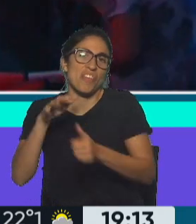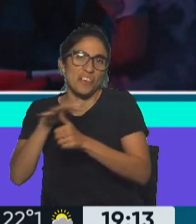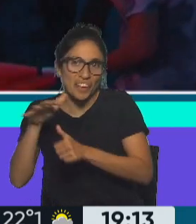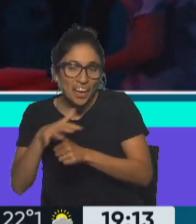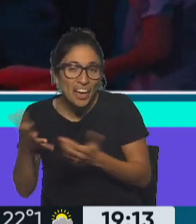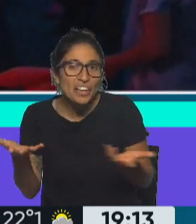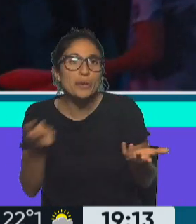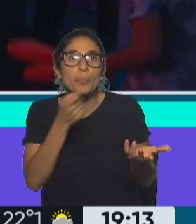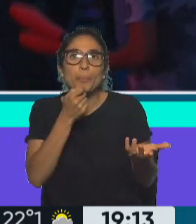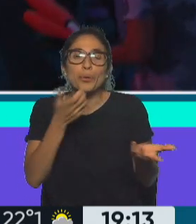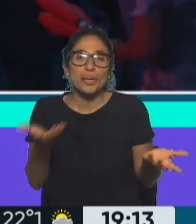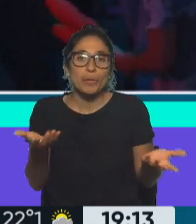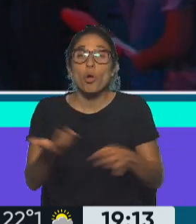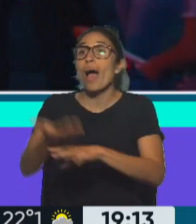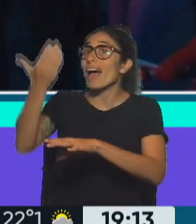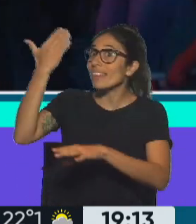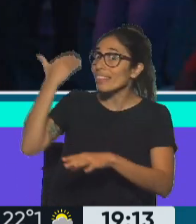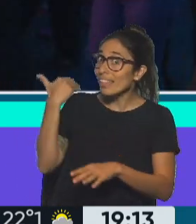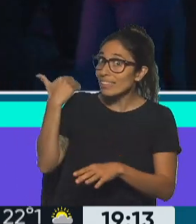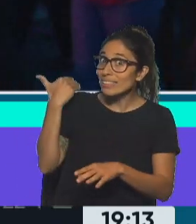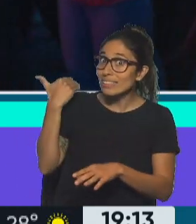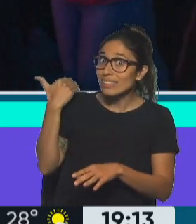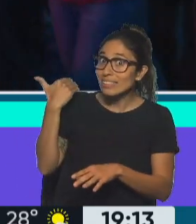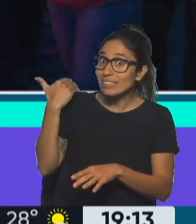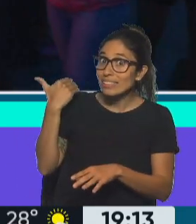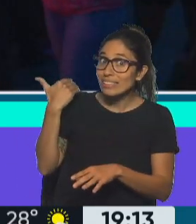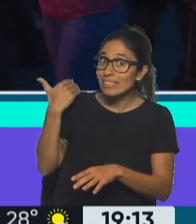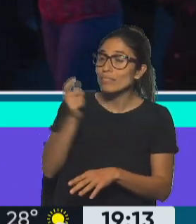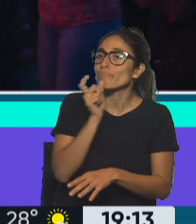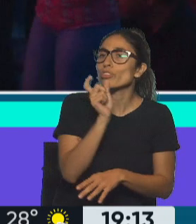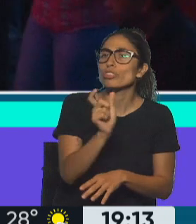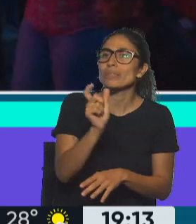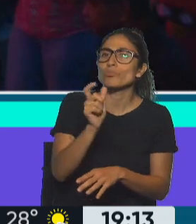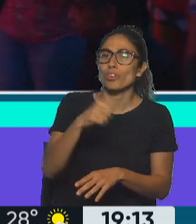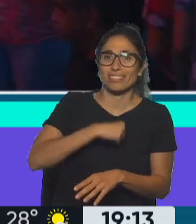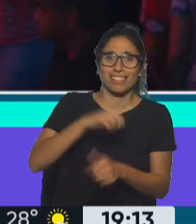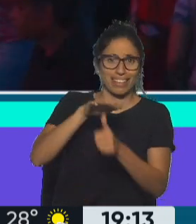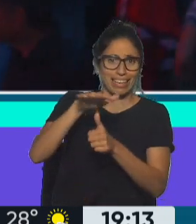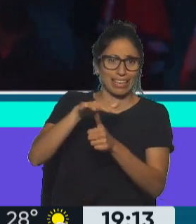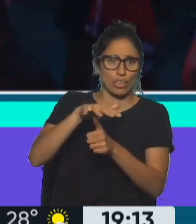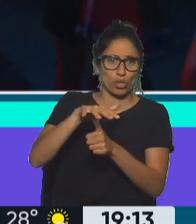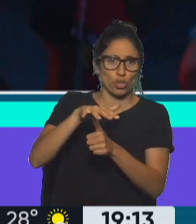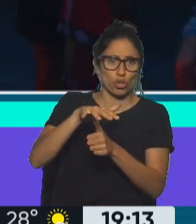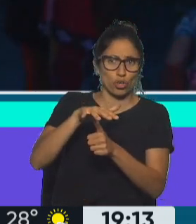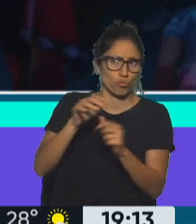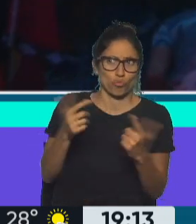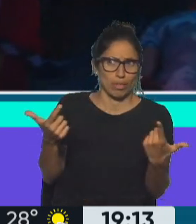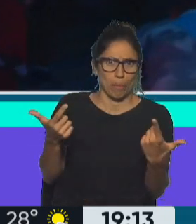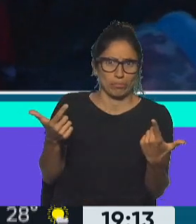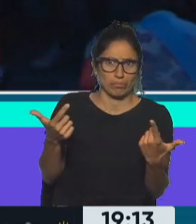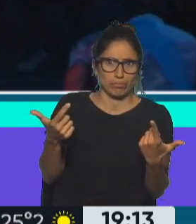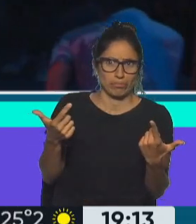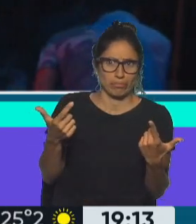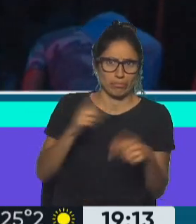aquella época existían, digamos, el concepto de identidad de género acá no había ingresado. Claro. El